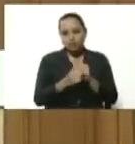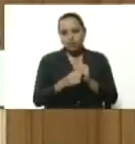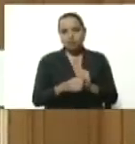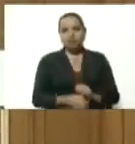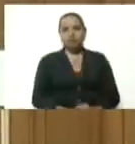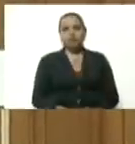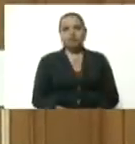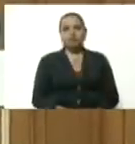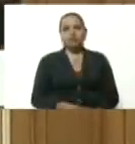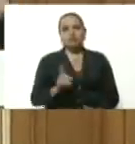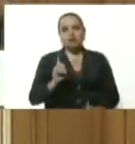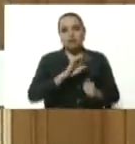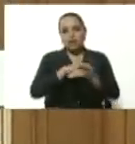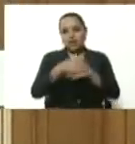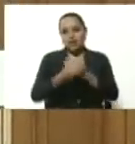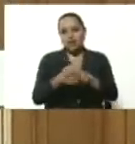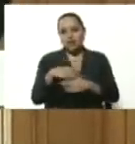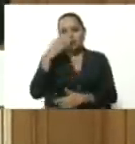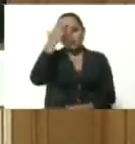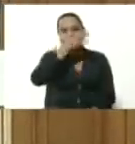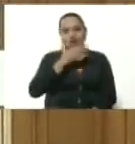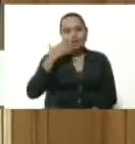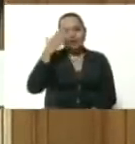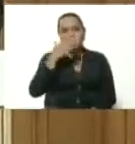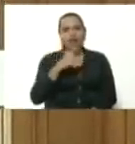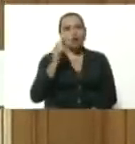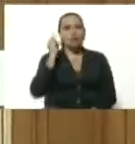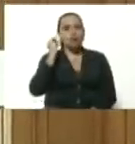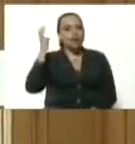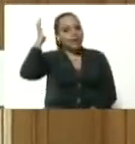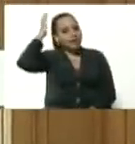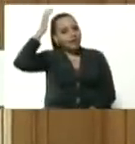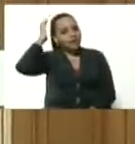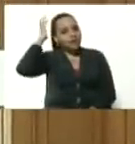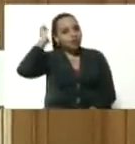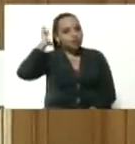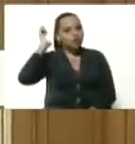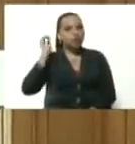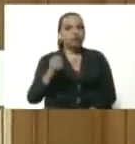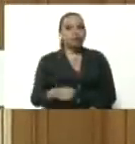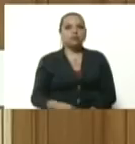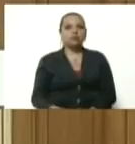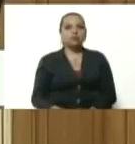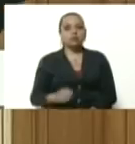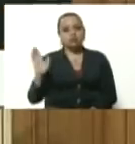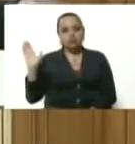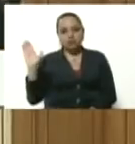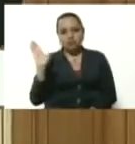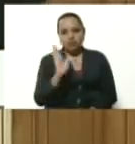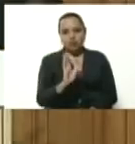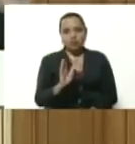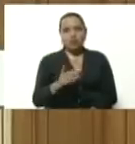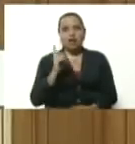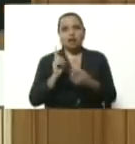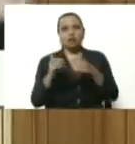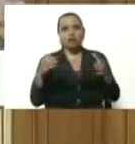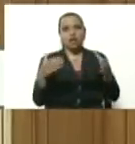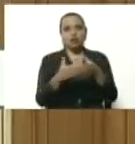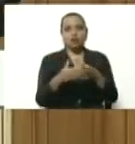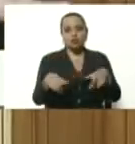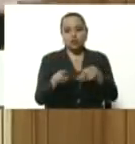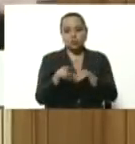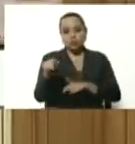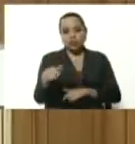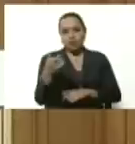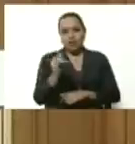Tiene uno que lavarse las manos, la cara, las mujeres el cabello. Cuando regresemos de una reunión como esta que